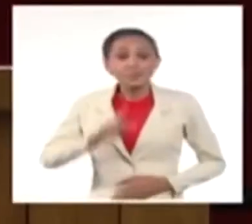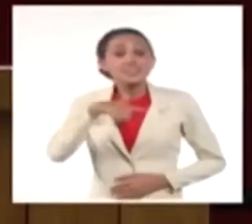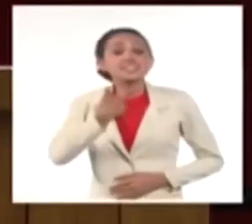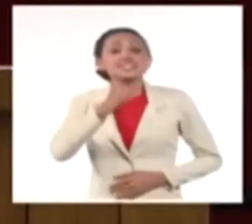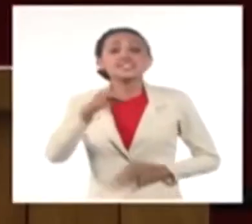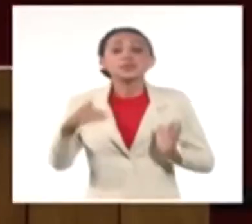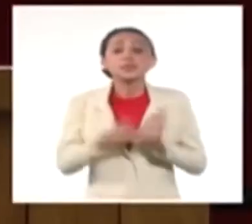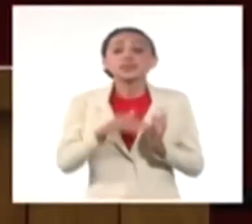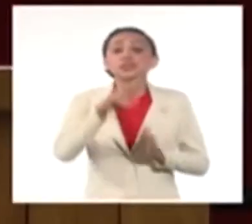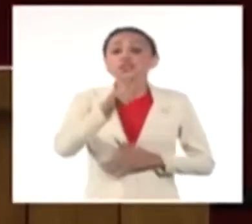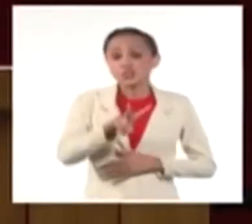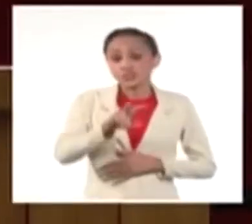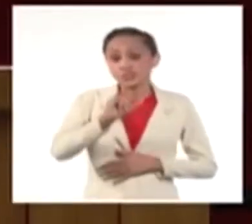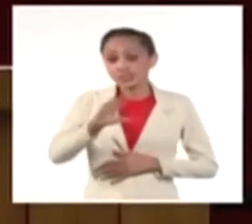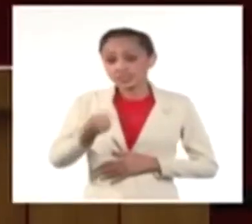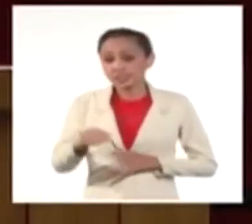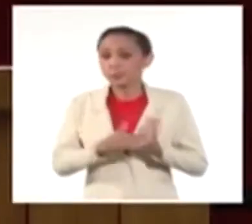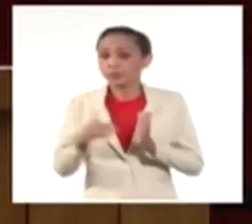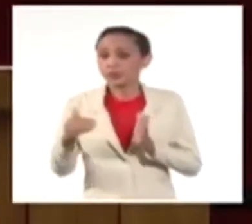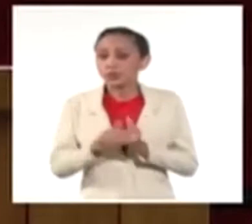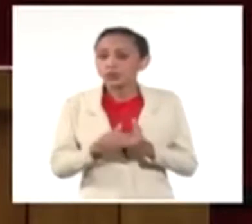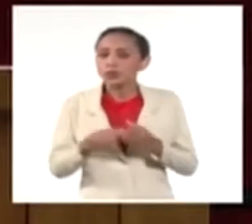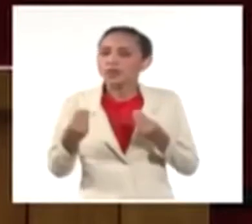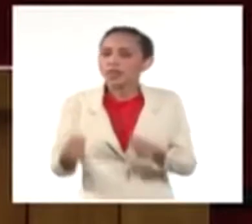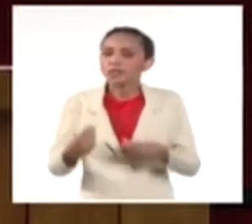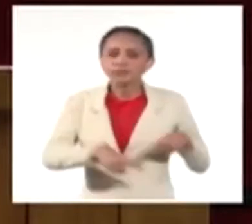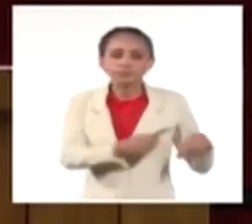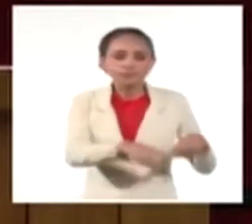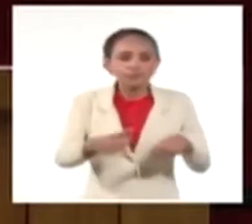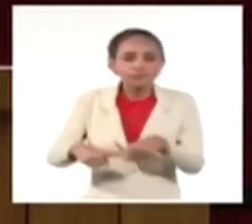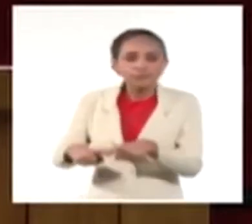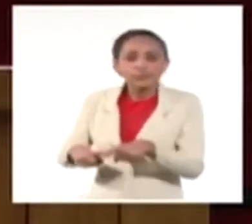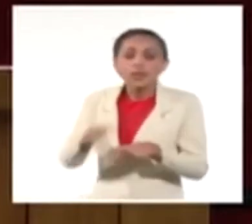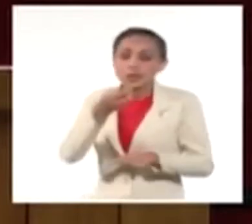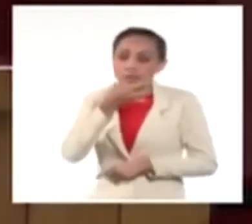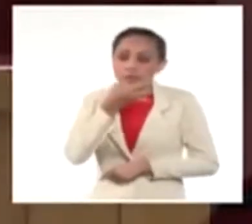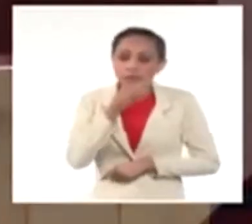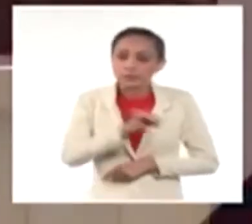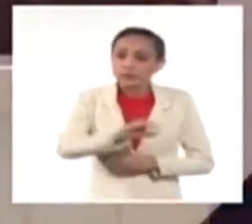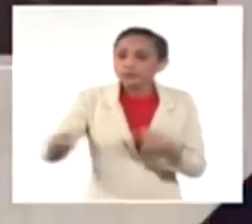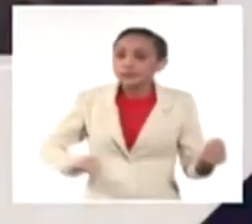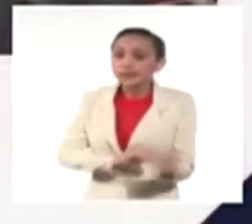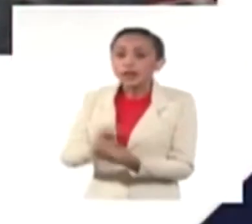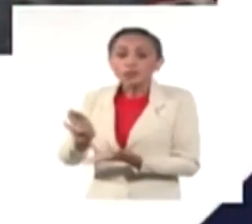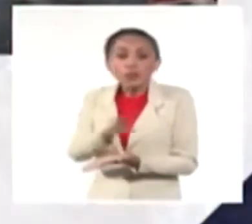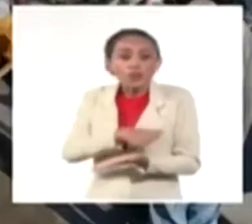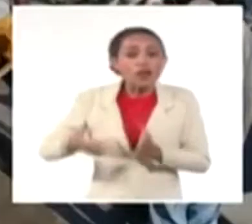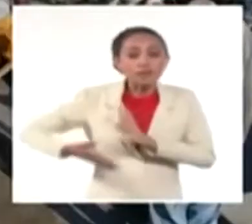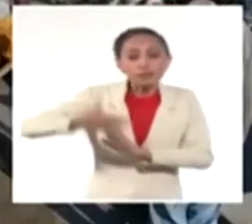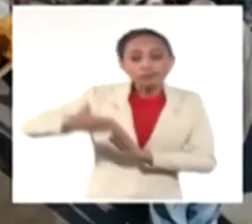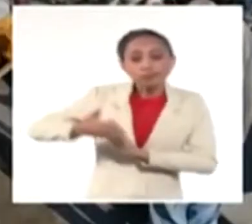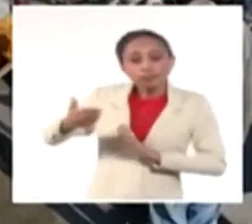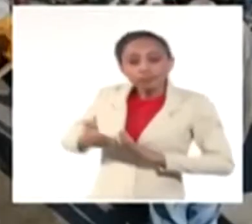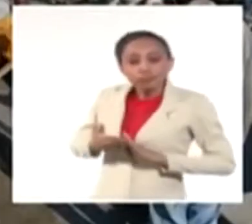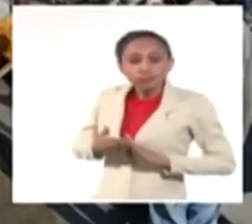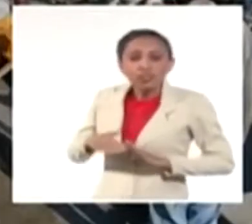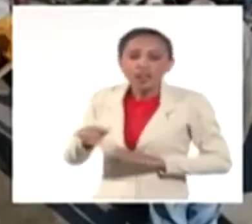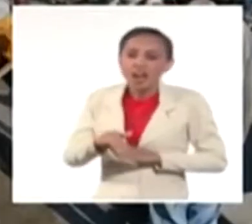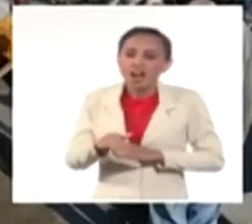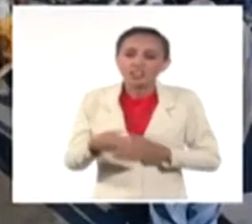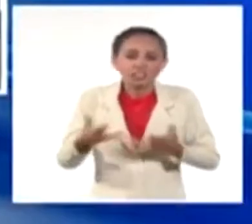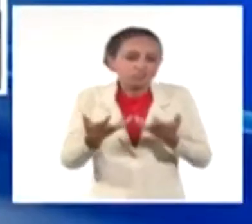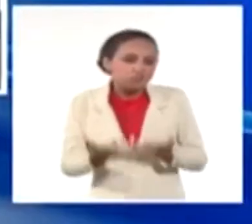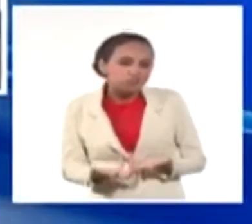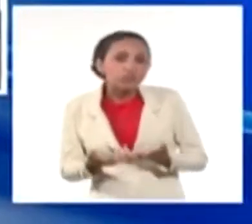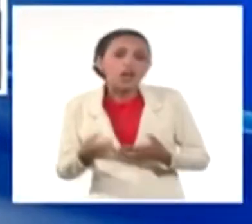de medicamentos y materiales afines. La transformación de barrios y comunidades con el objetivo de